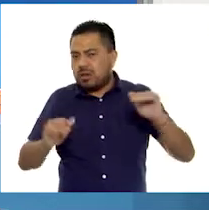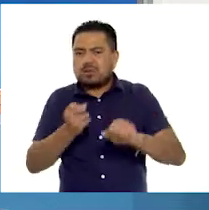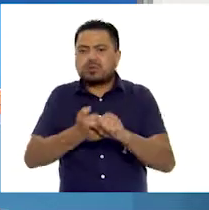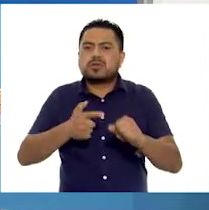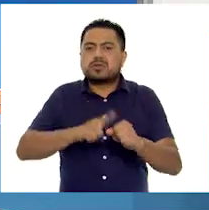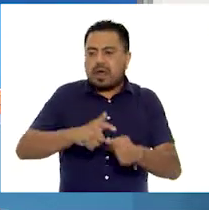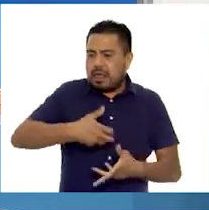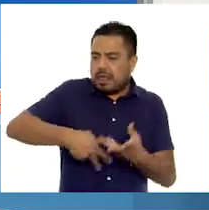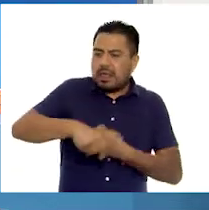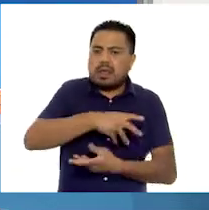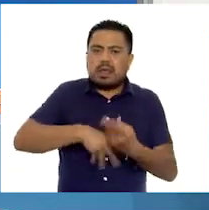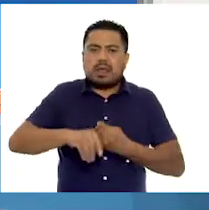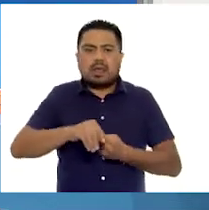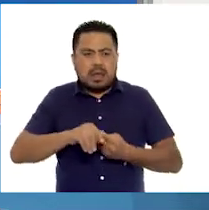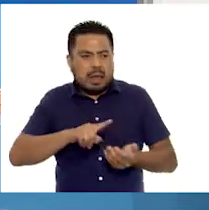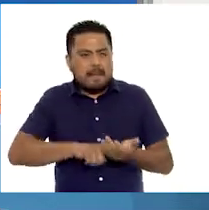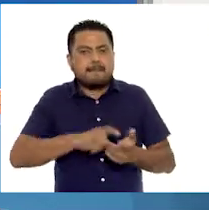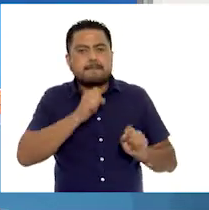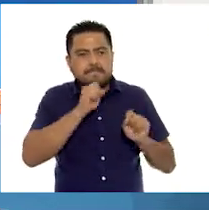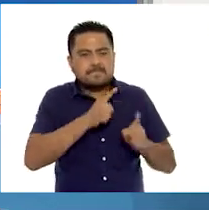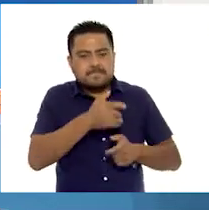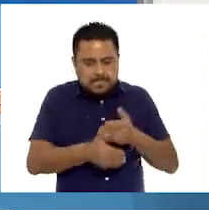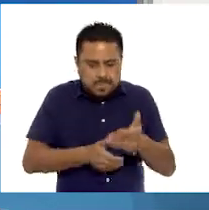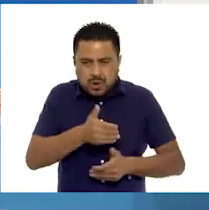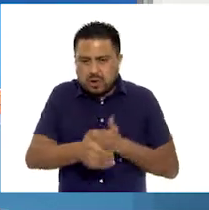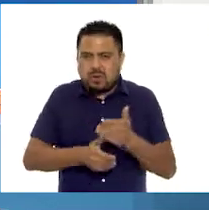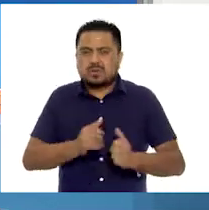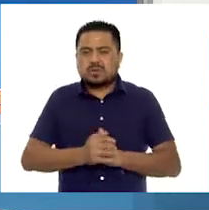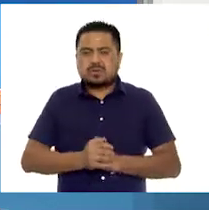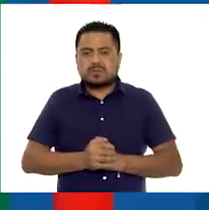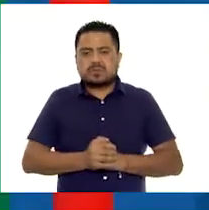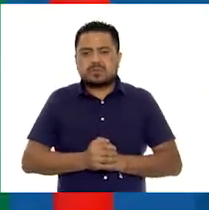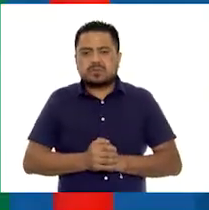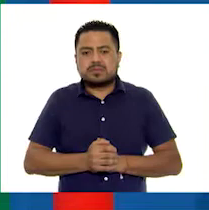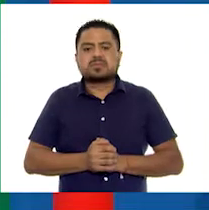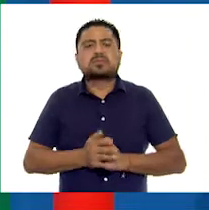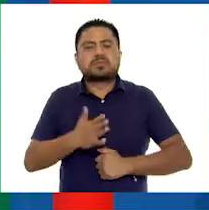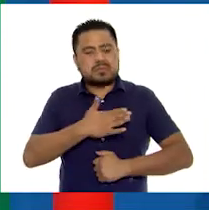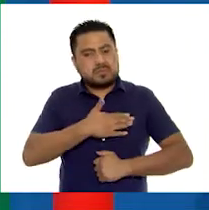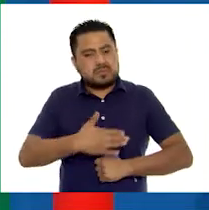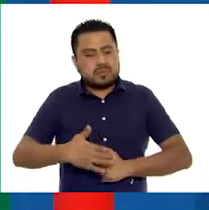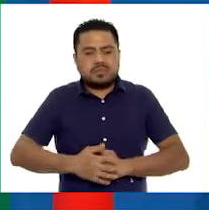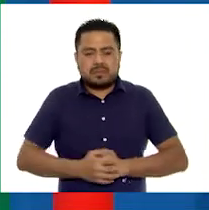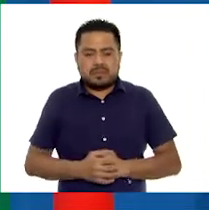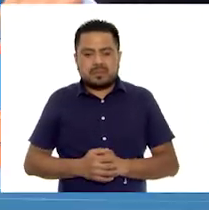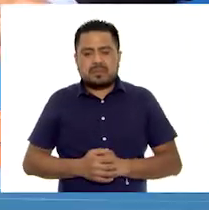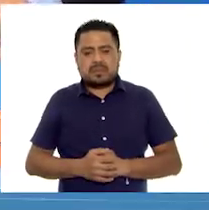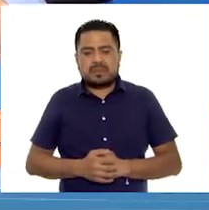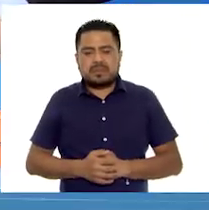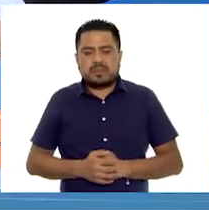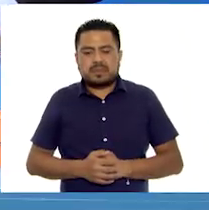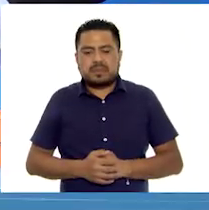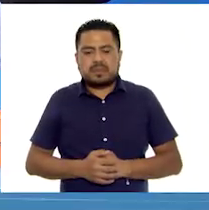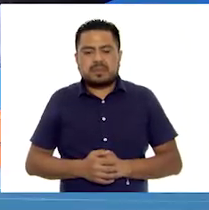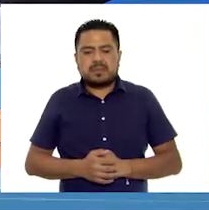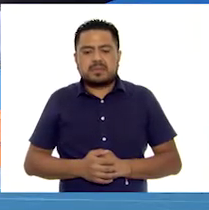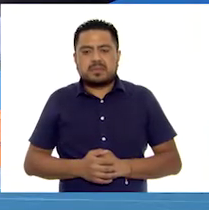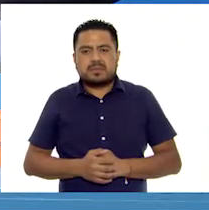y económicas que agudizó el mismo proceso de urbanización bueno entonces vamos a quitar una